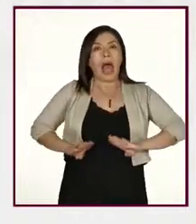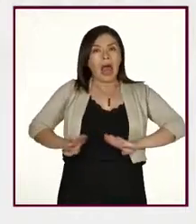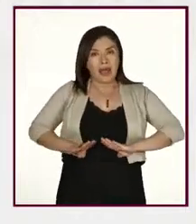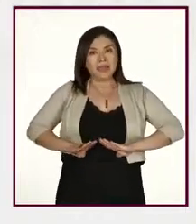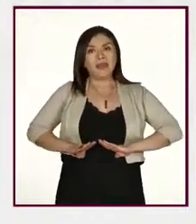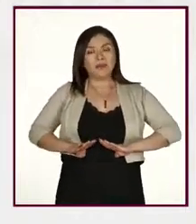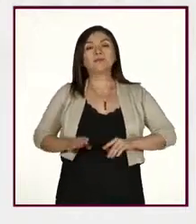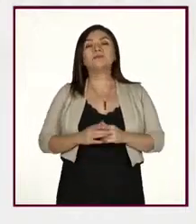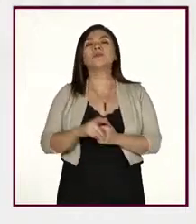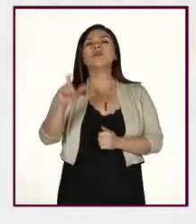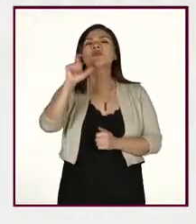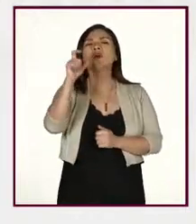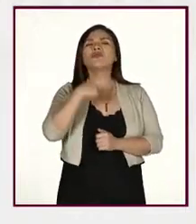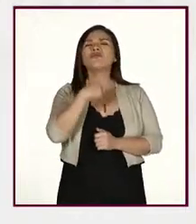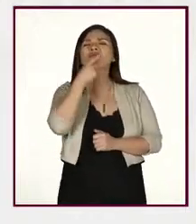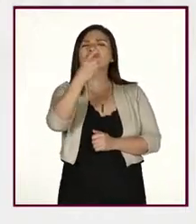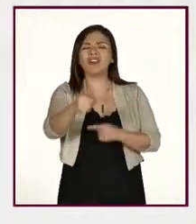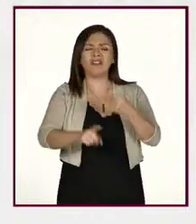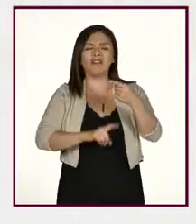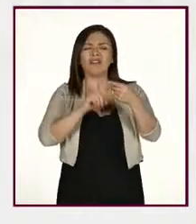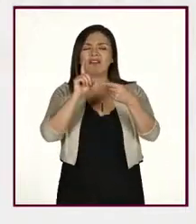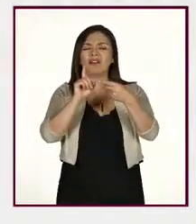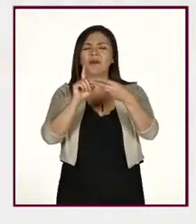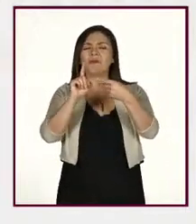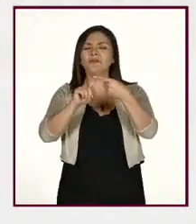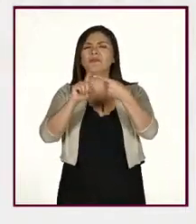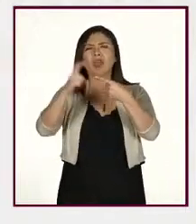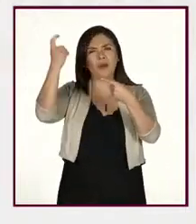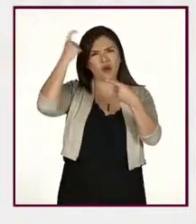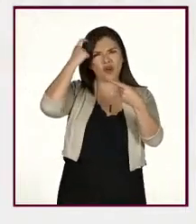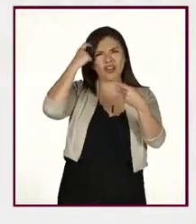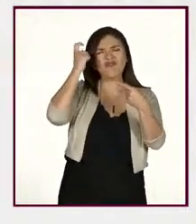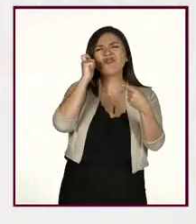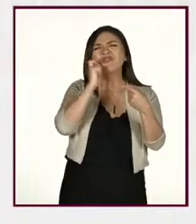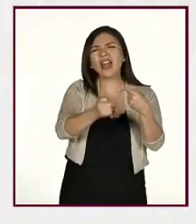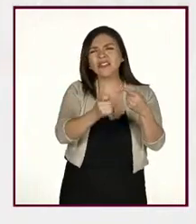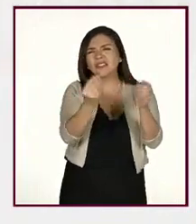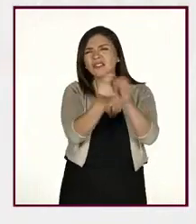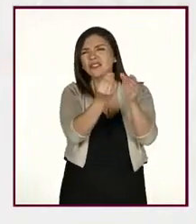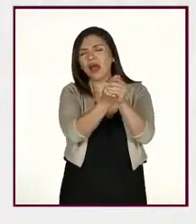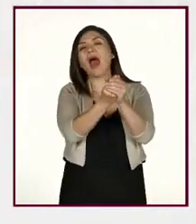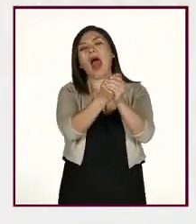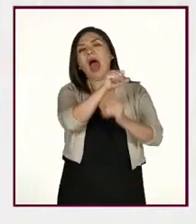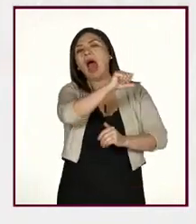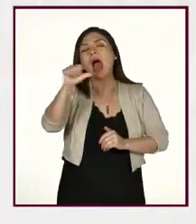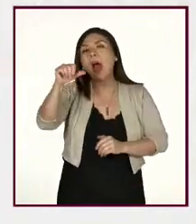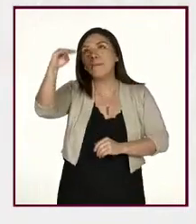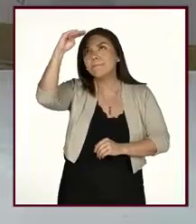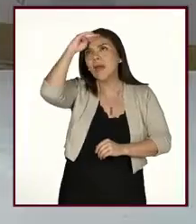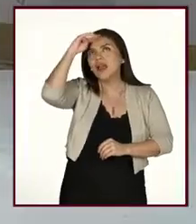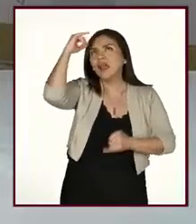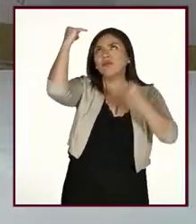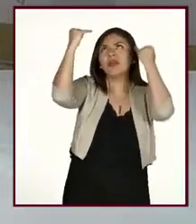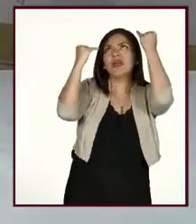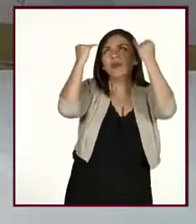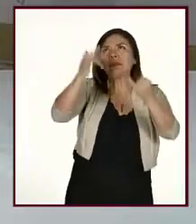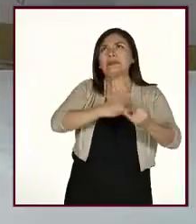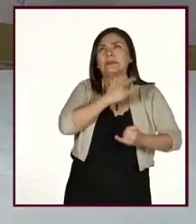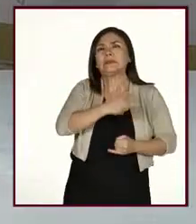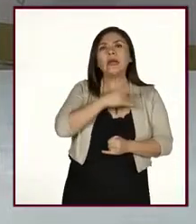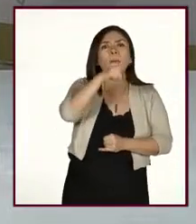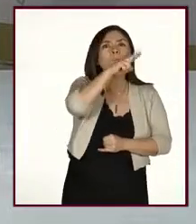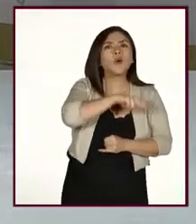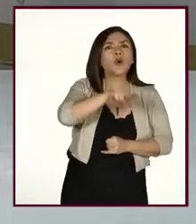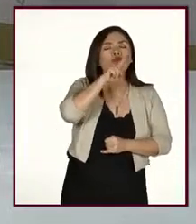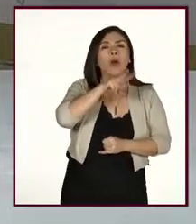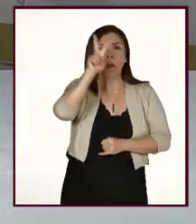referimos cuando estamos hablando de la parte cognitiva? Pues son todos estos pensamientos, todas estas preocupaciones que ya